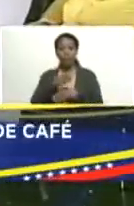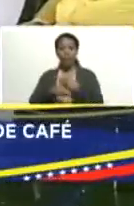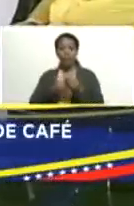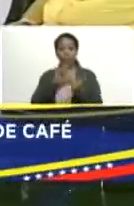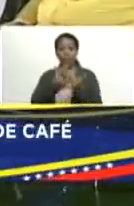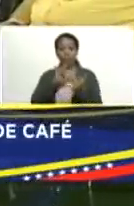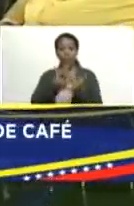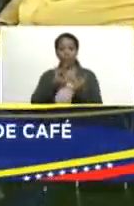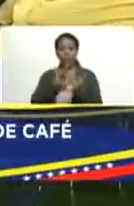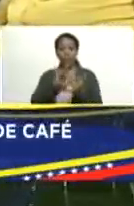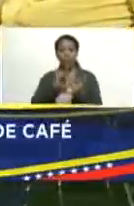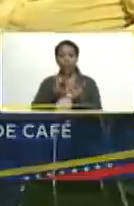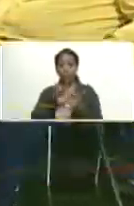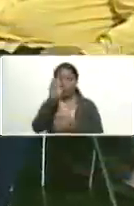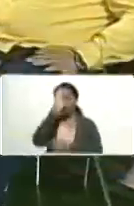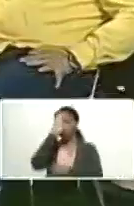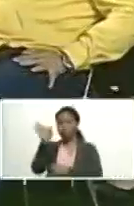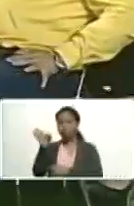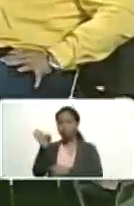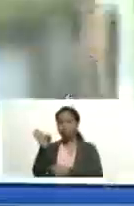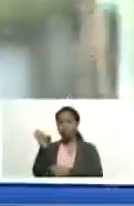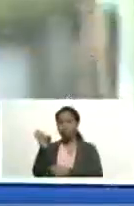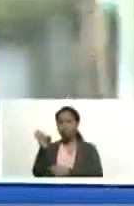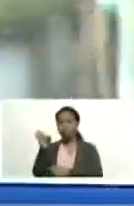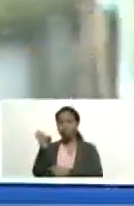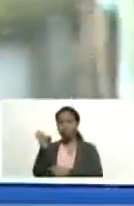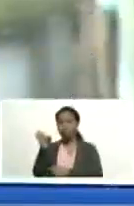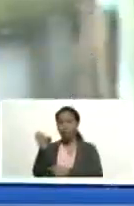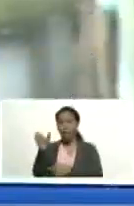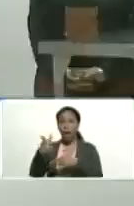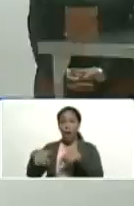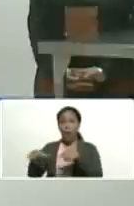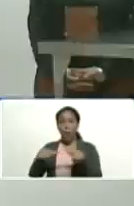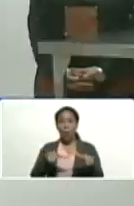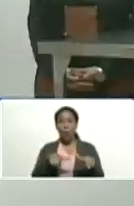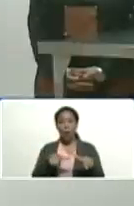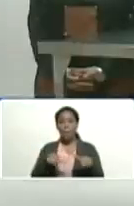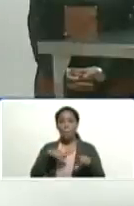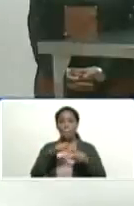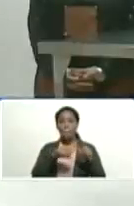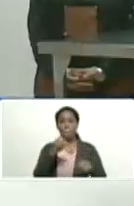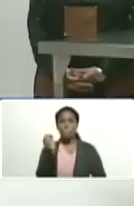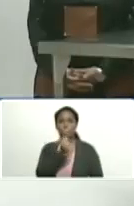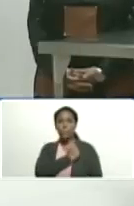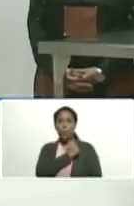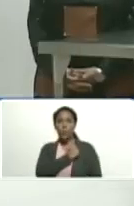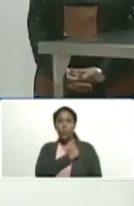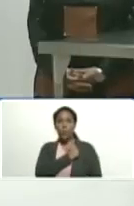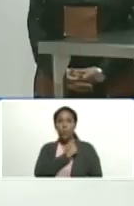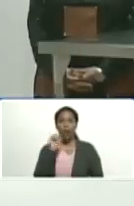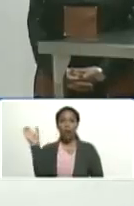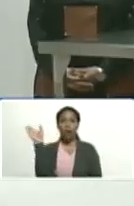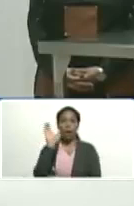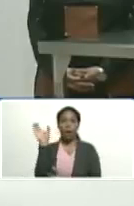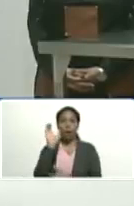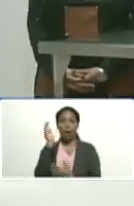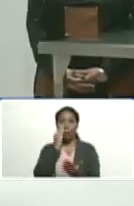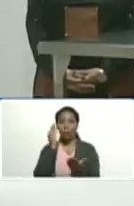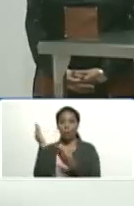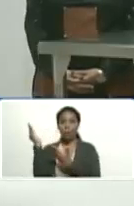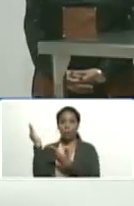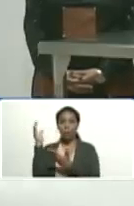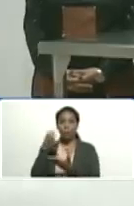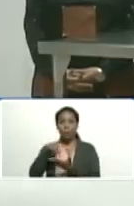pase directamente en el sector La Castellana, parroquia Chacao, municipio Chacao, ahí en el